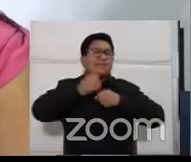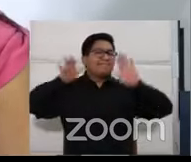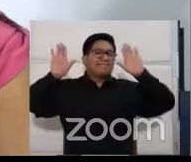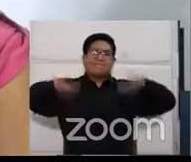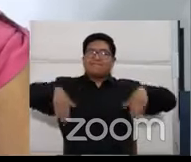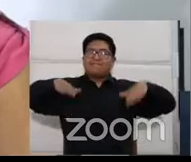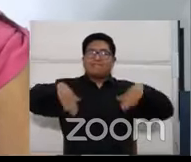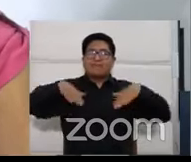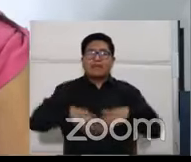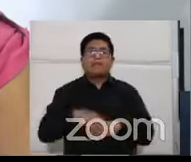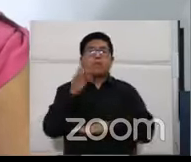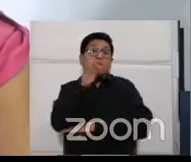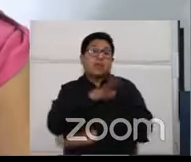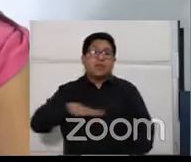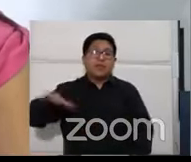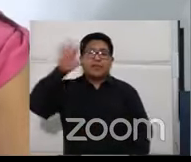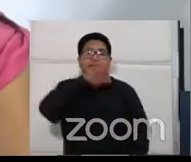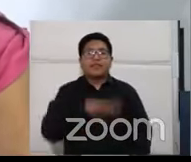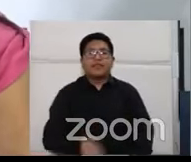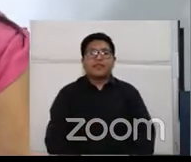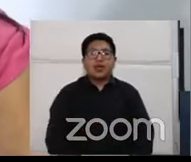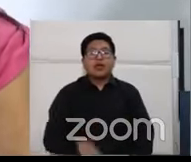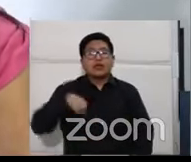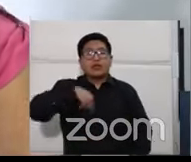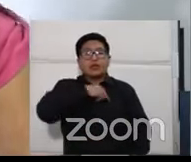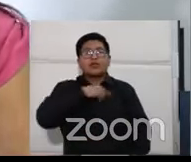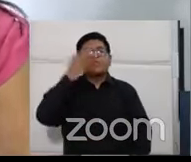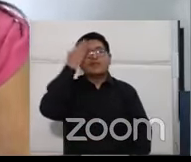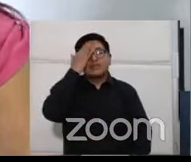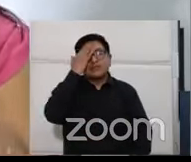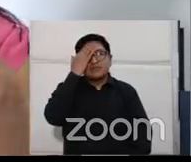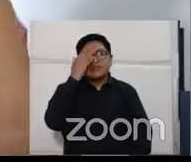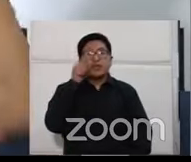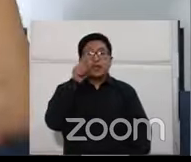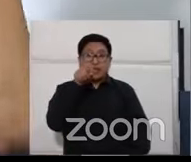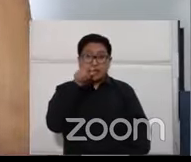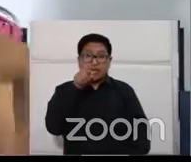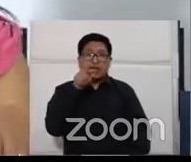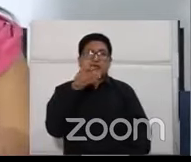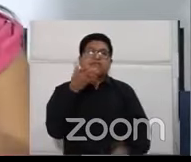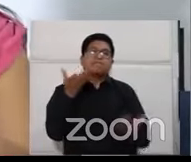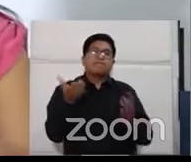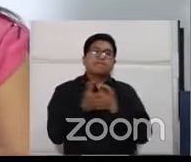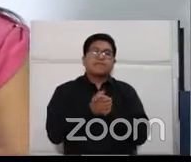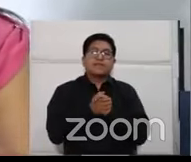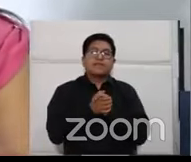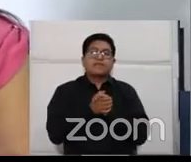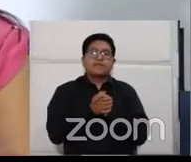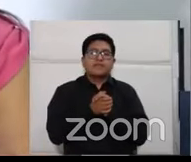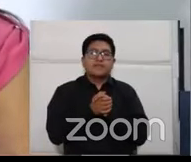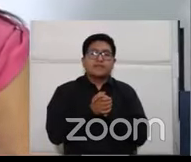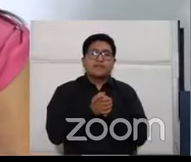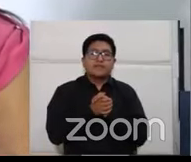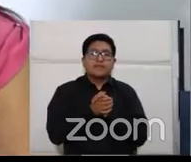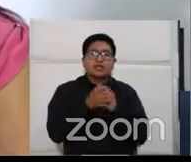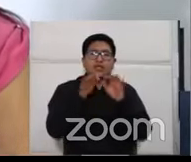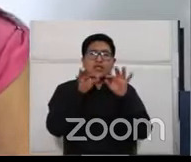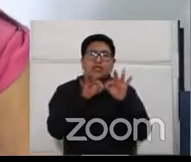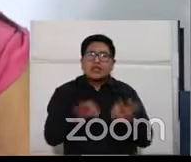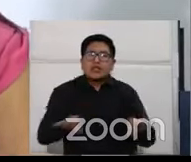trabajadores en bolivia en esa línea vamos señalar como un punto de trabajo